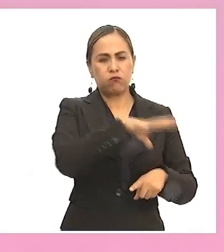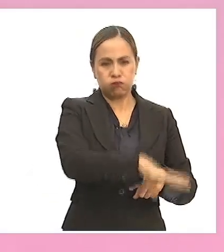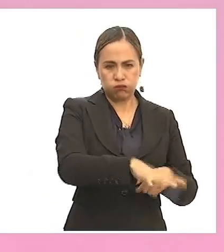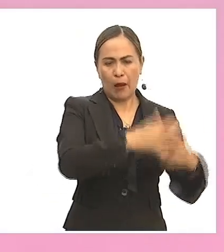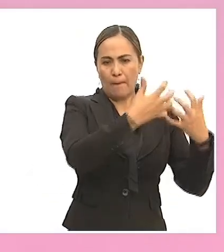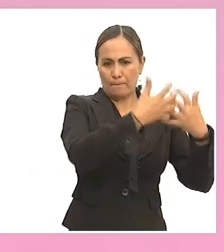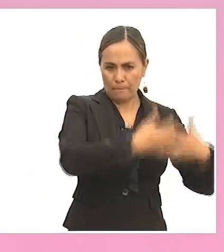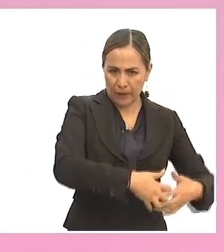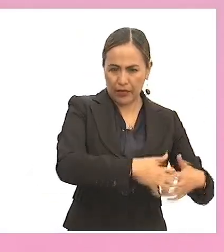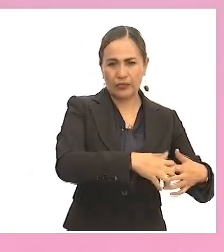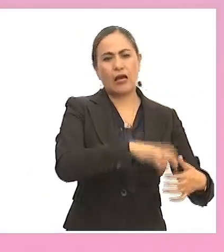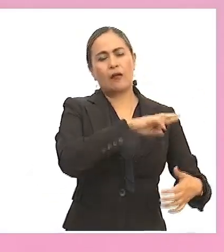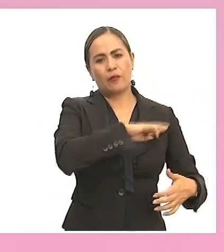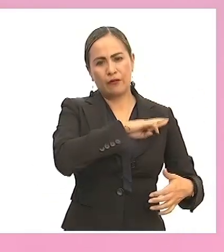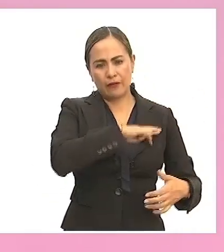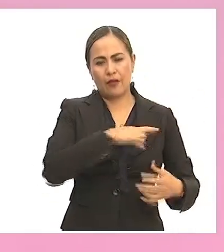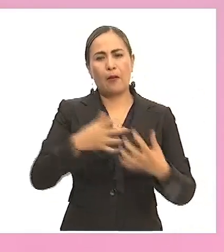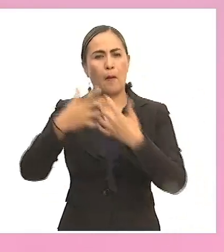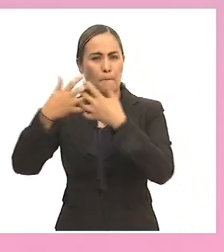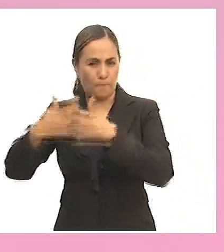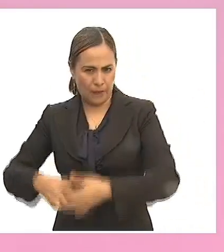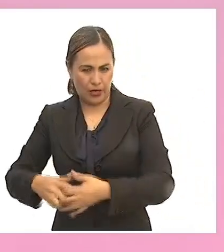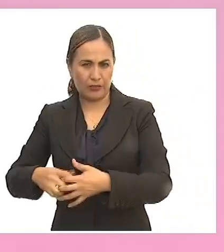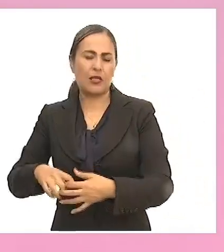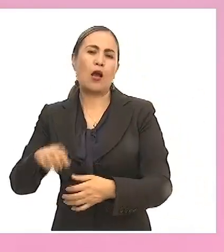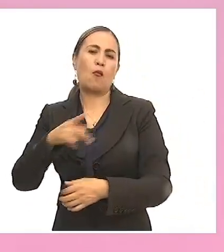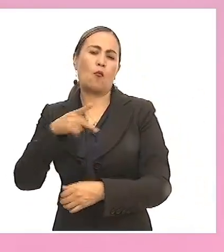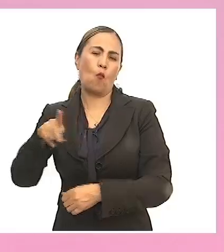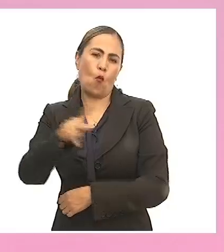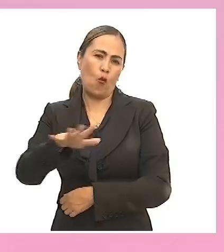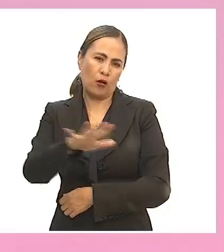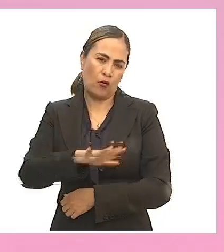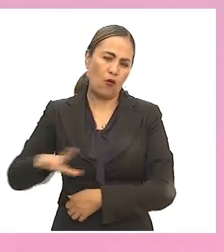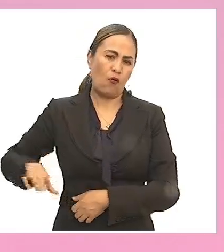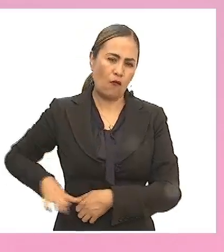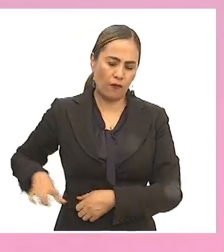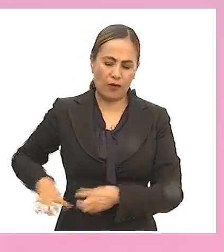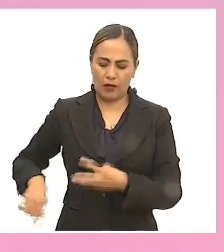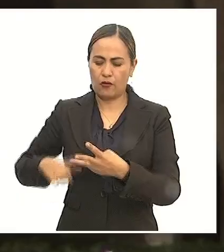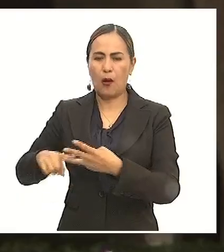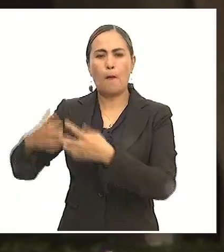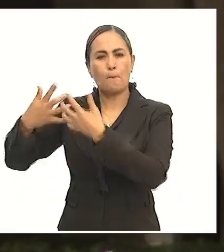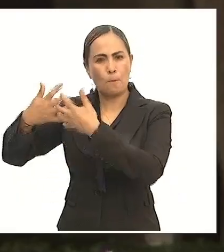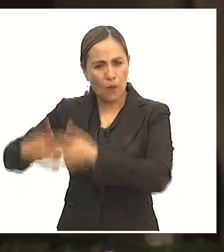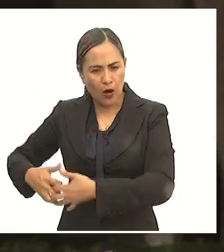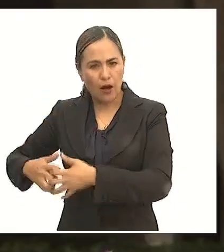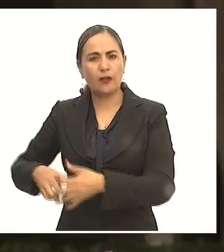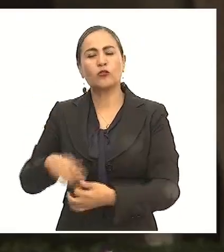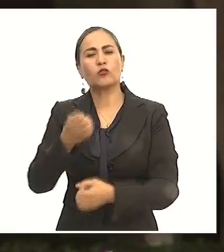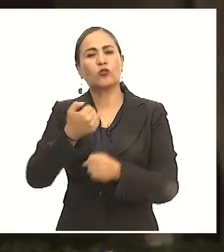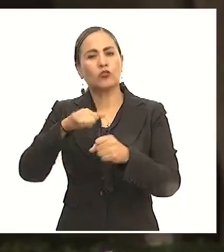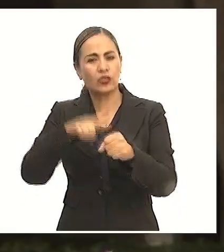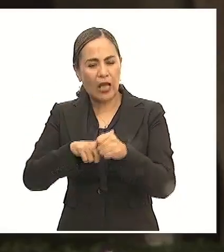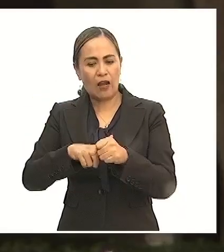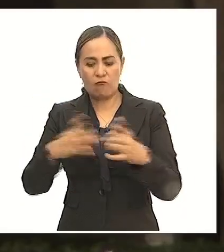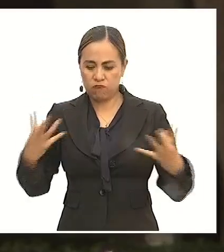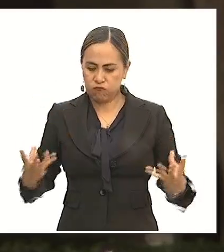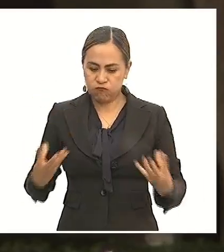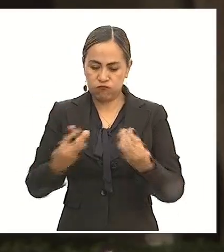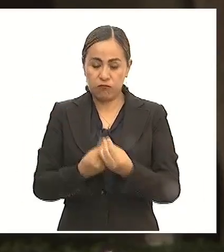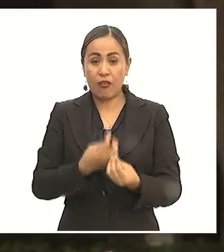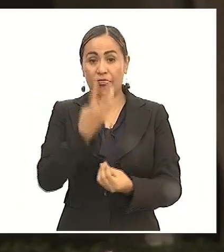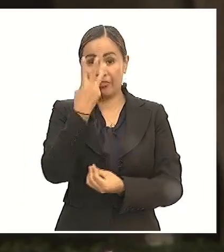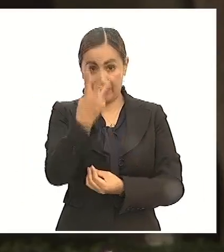público y el sector social. Y con esos 3 motores como lo estamos haciendo, sacar